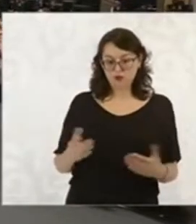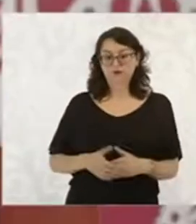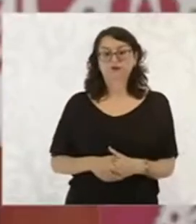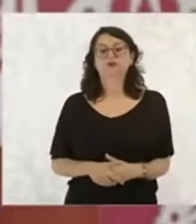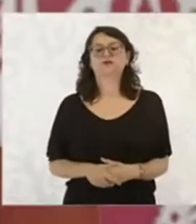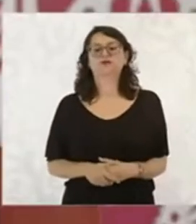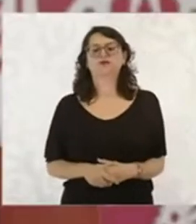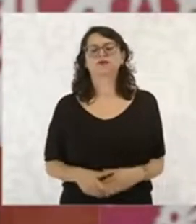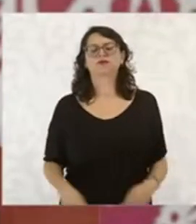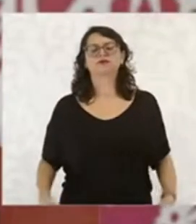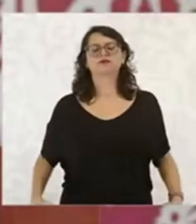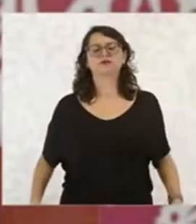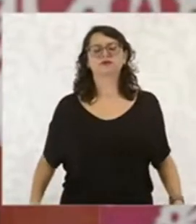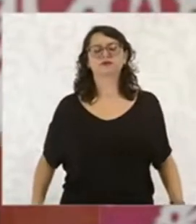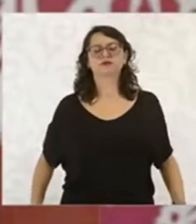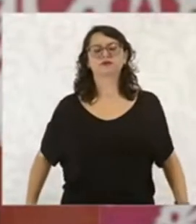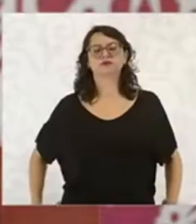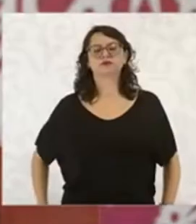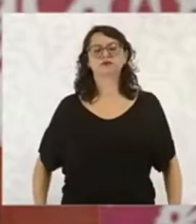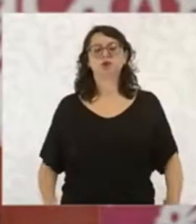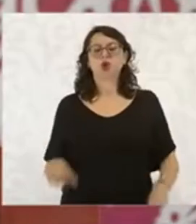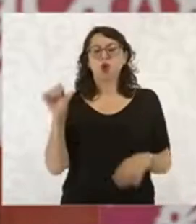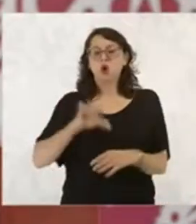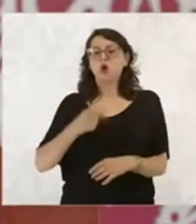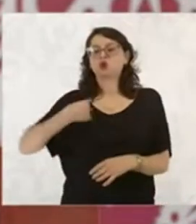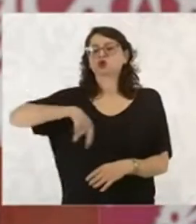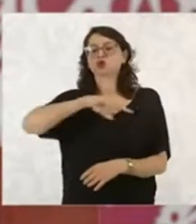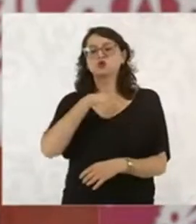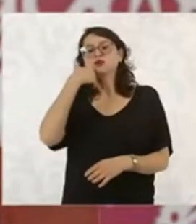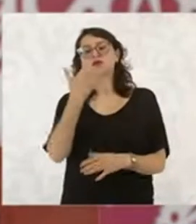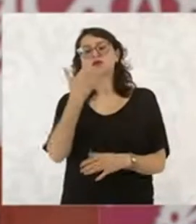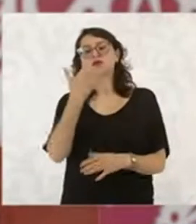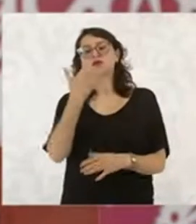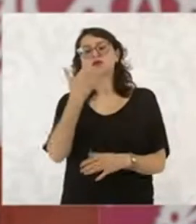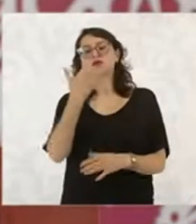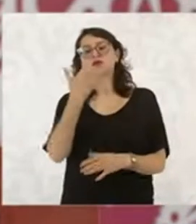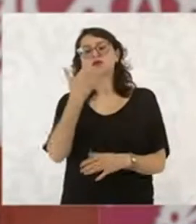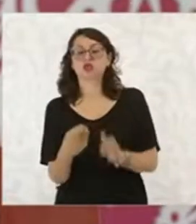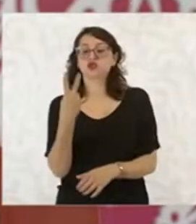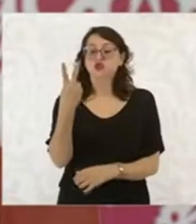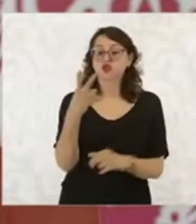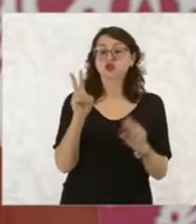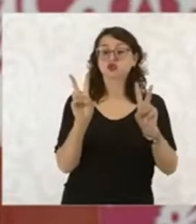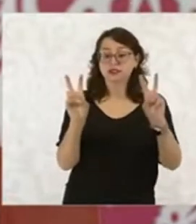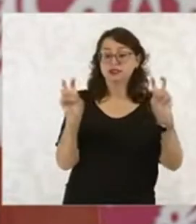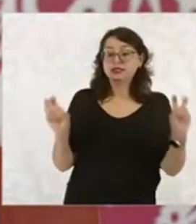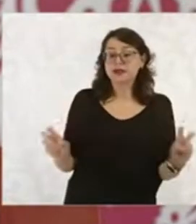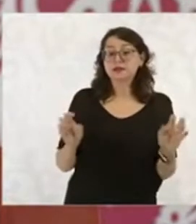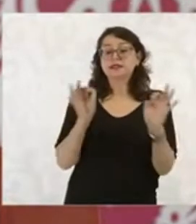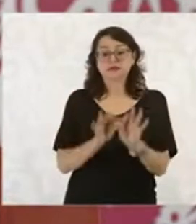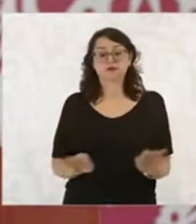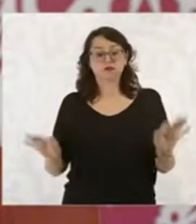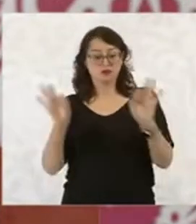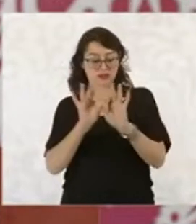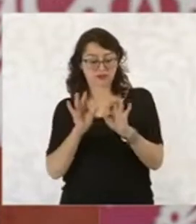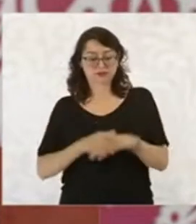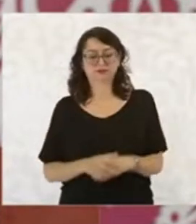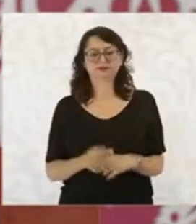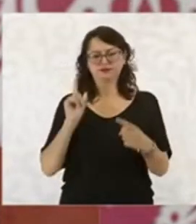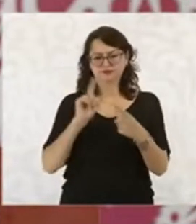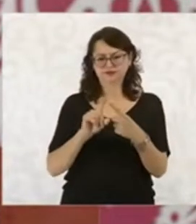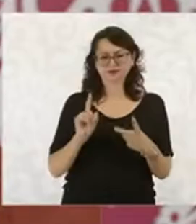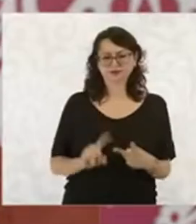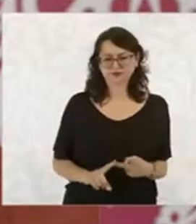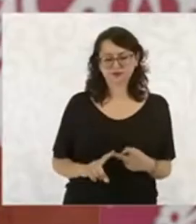queremos compartir con ustedes dos temas. Por un lado, hablar de los avances que se tienen al día de hoy en cuanto